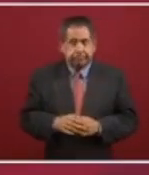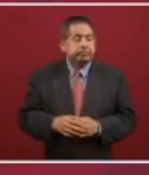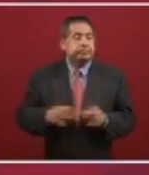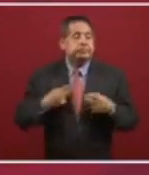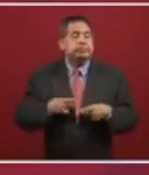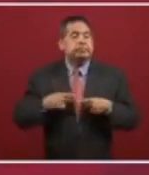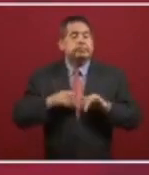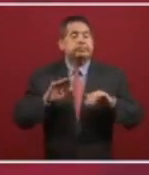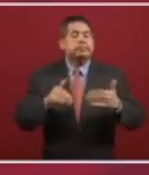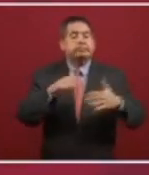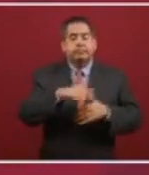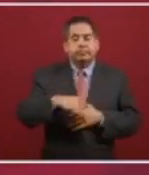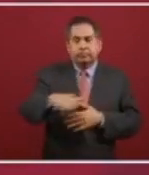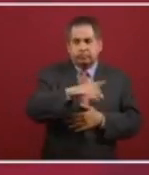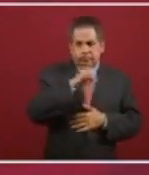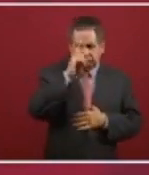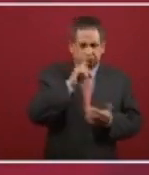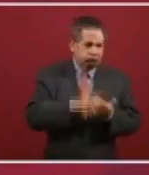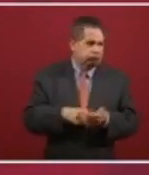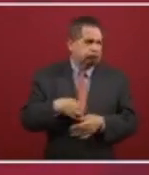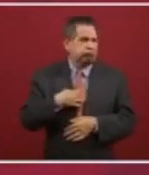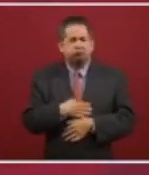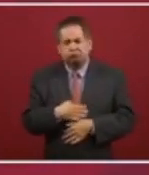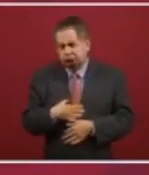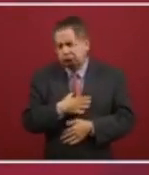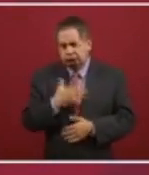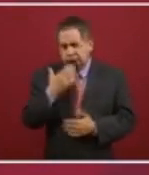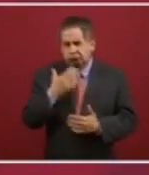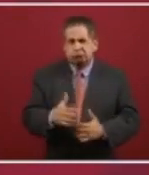gente está muy contenta